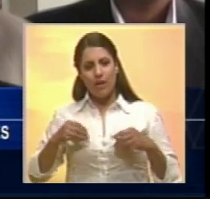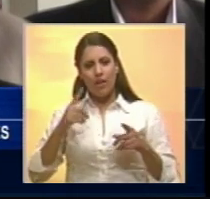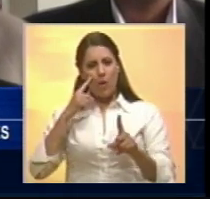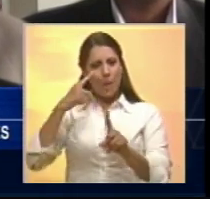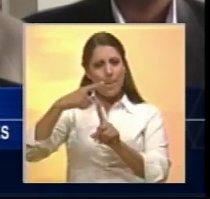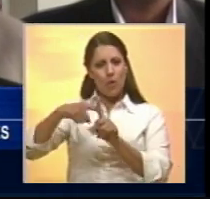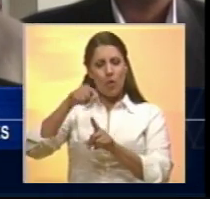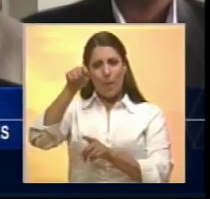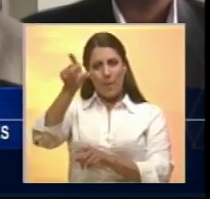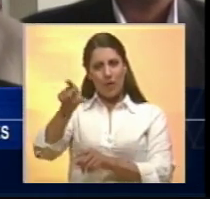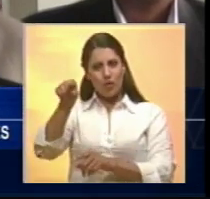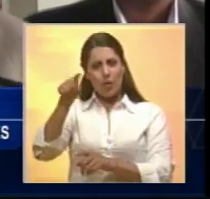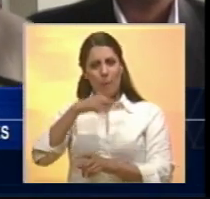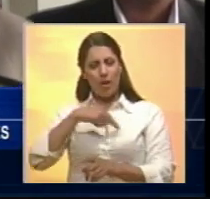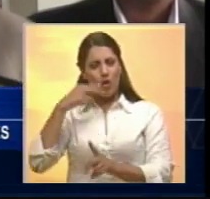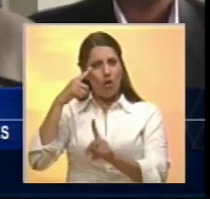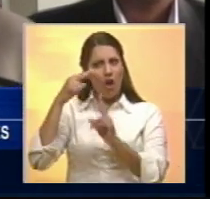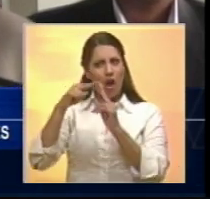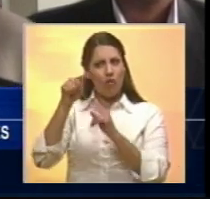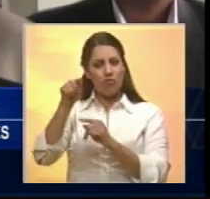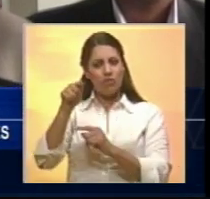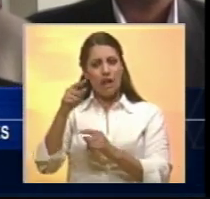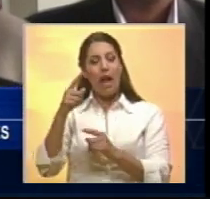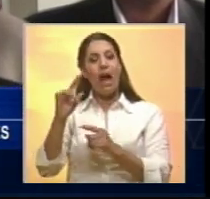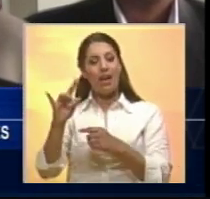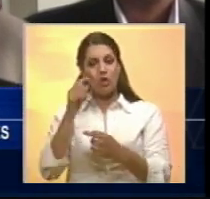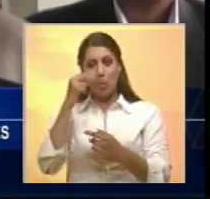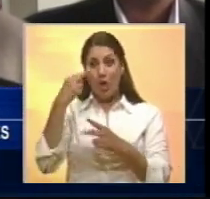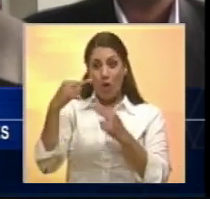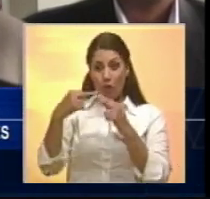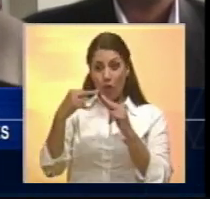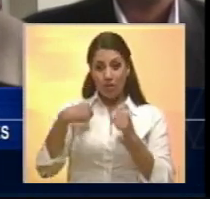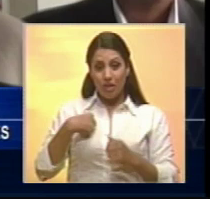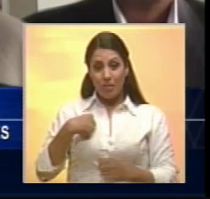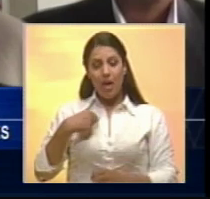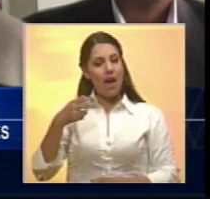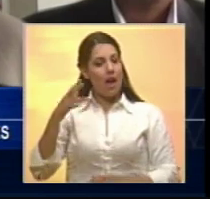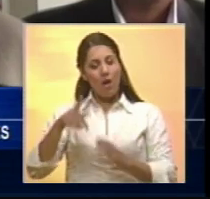de los delincuentes, optando esto por